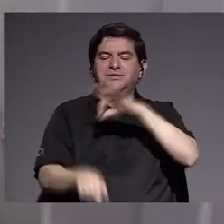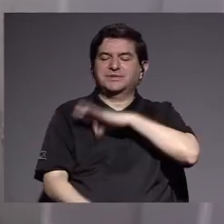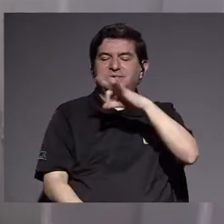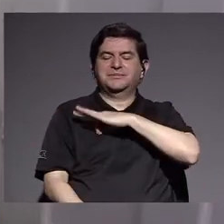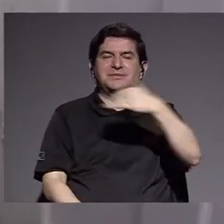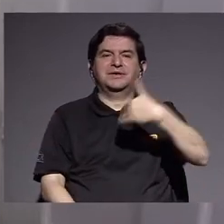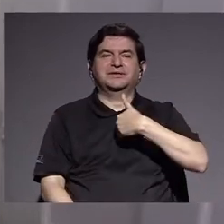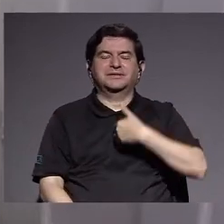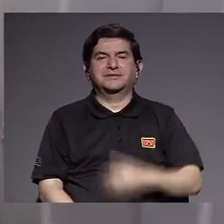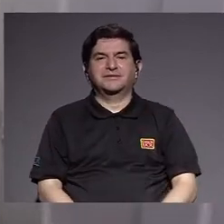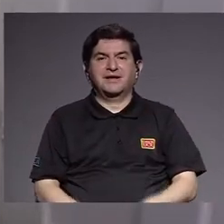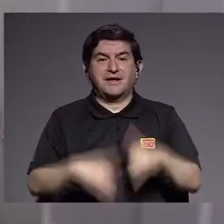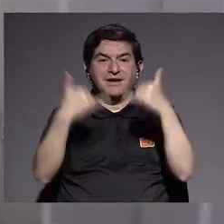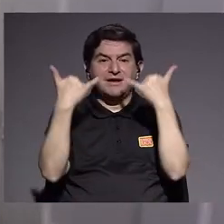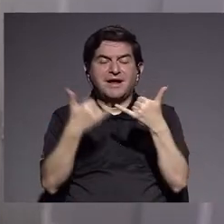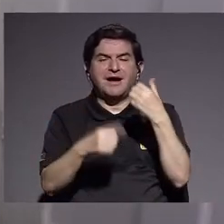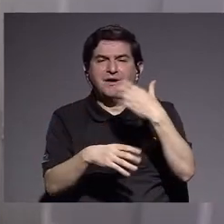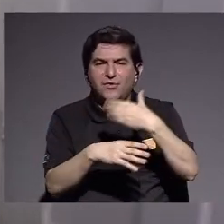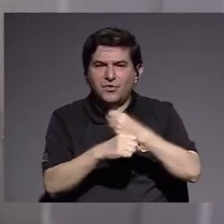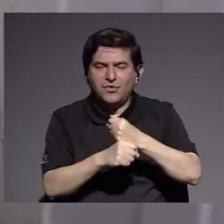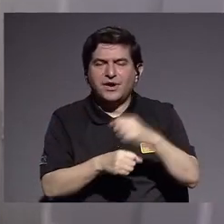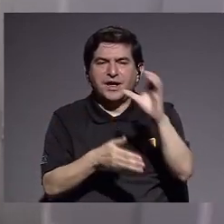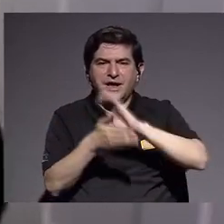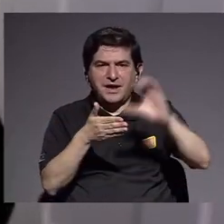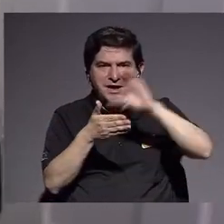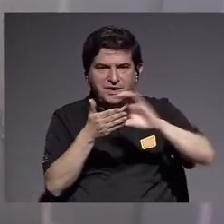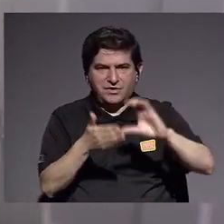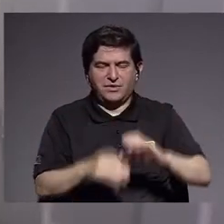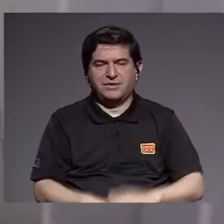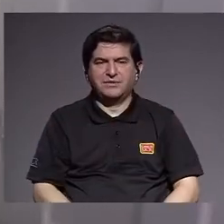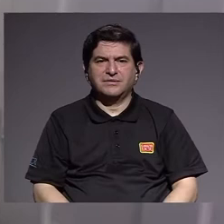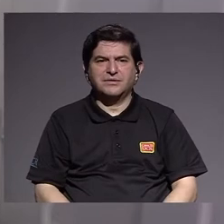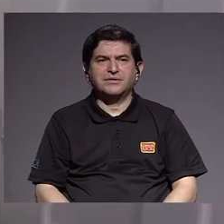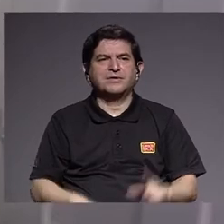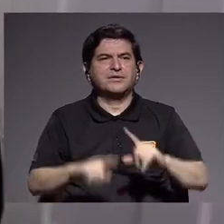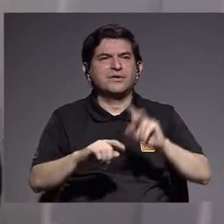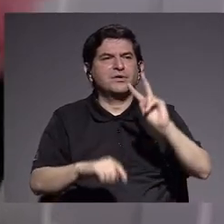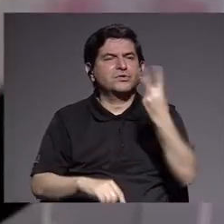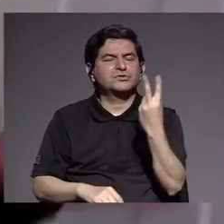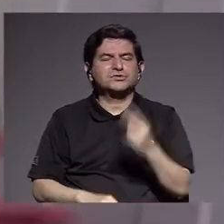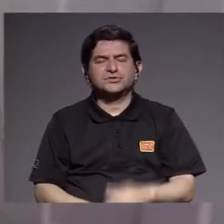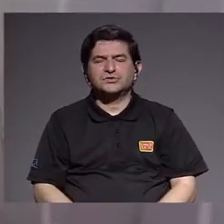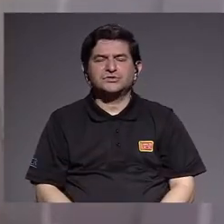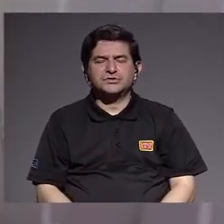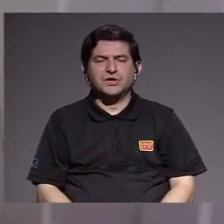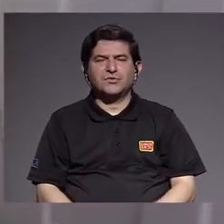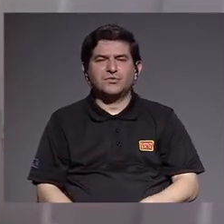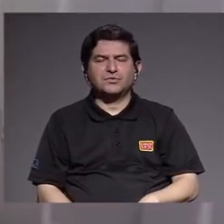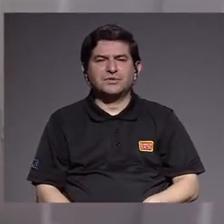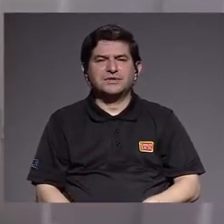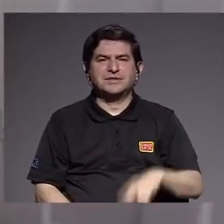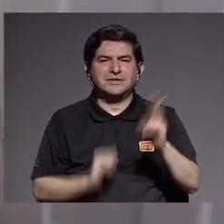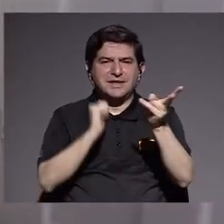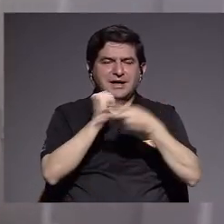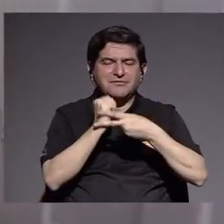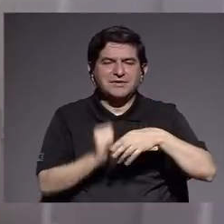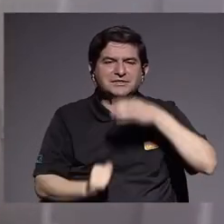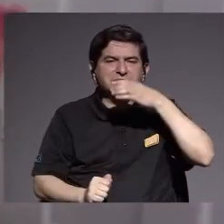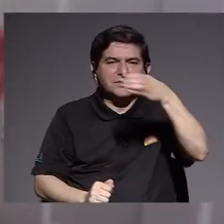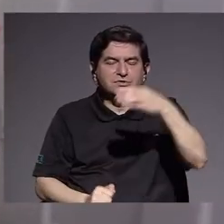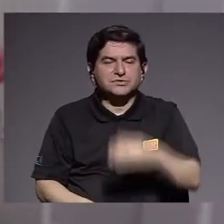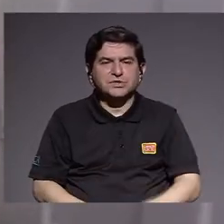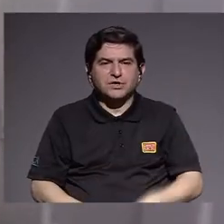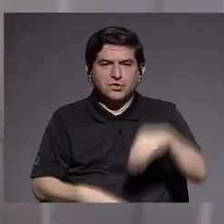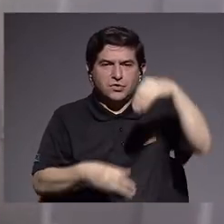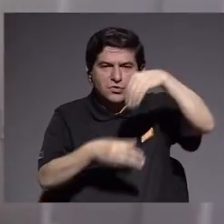una segunda versión de las recomendaciones y abarcando ciertos aspectos más en la clínica pero con los primeros